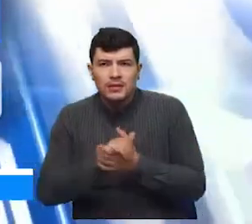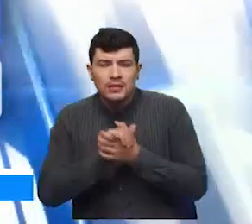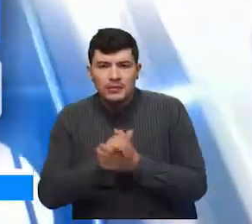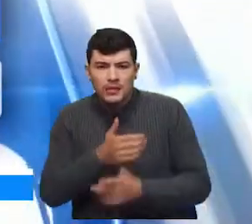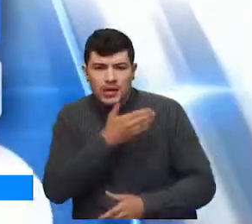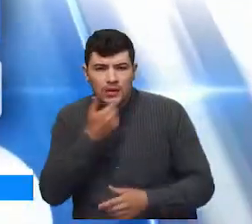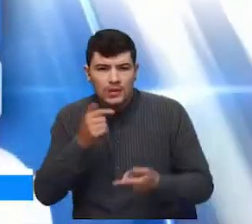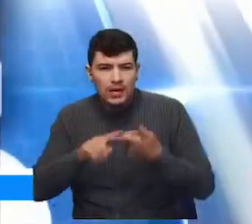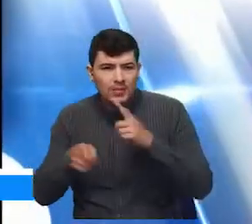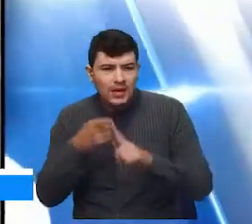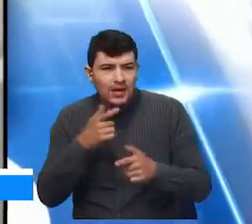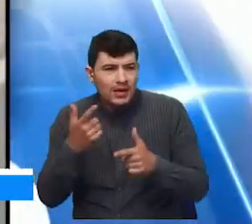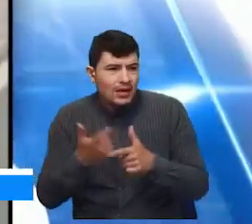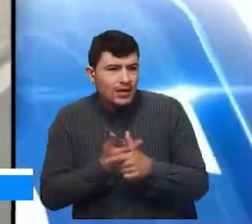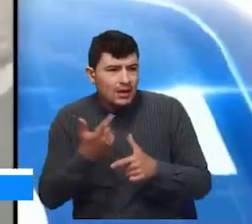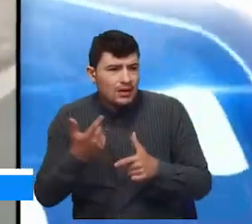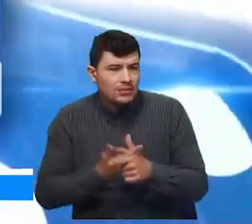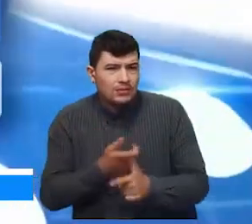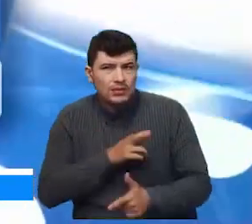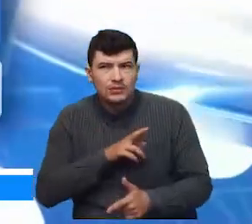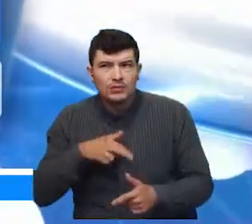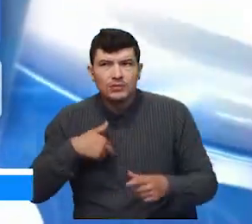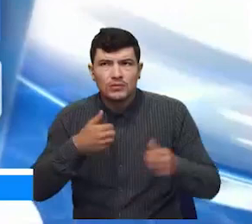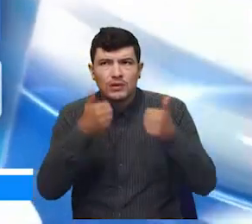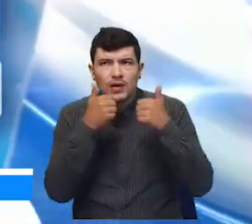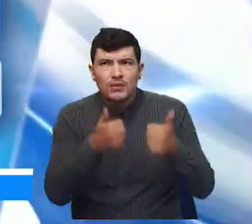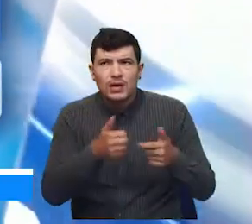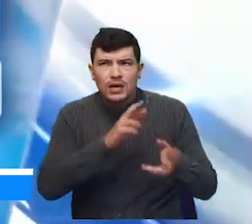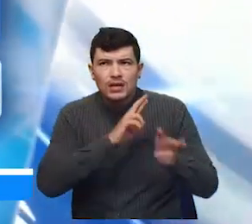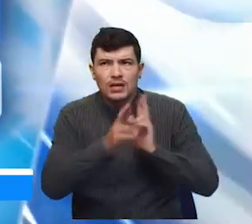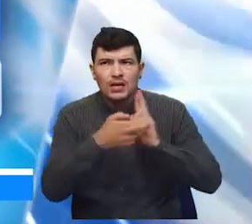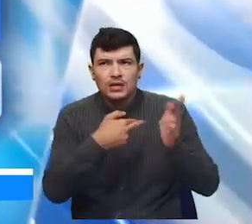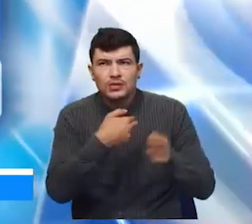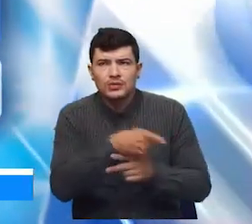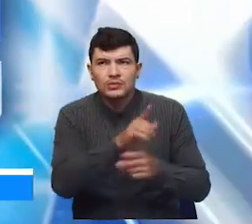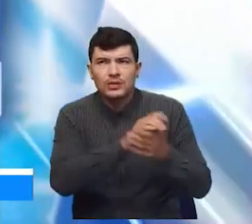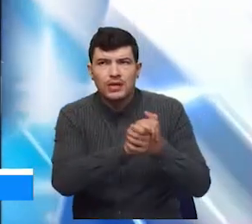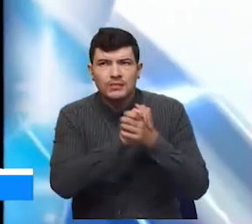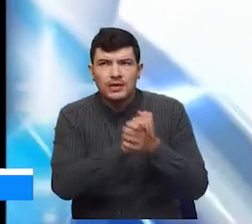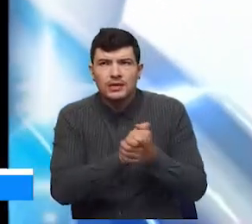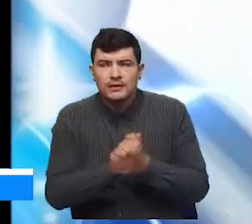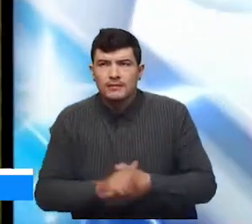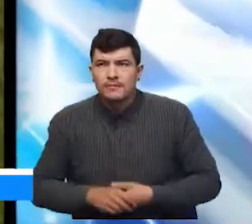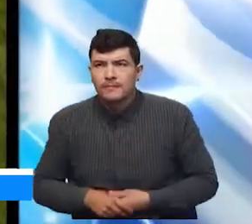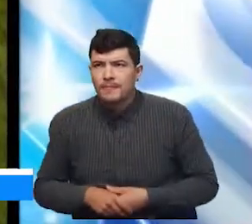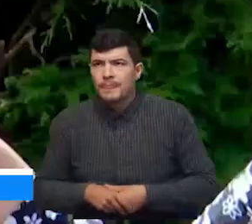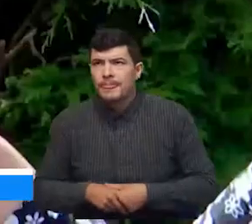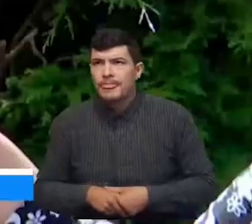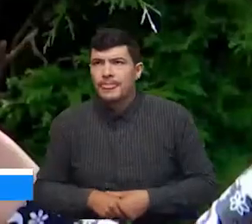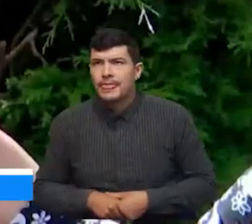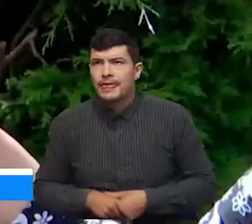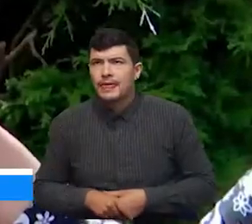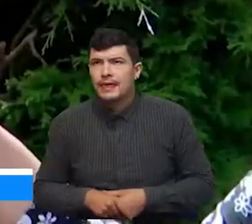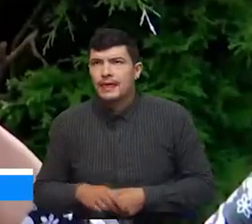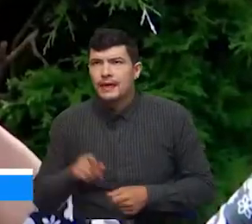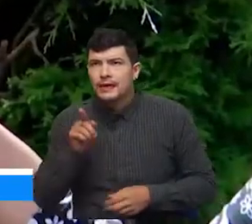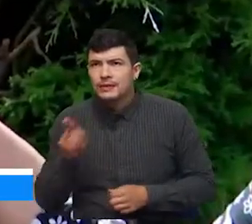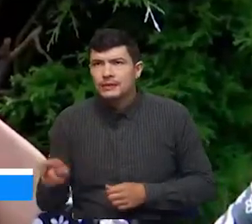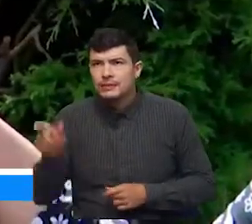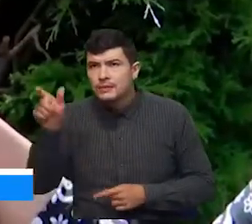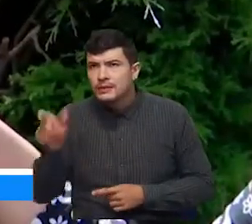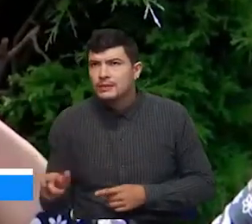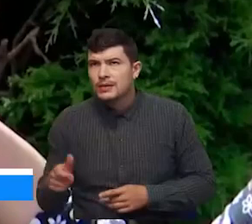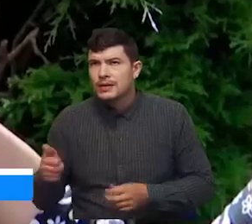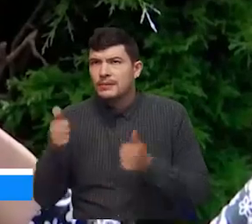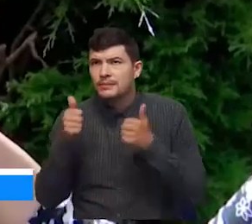pues sí tuvimos una buena relación de amistad un pelado bien alegre